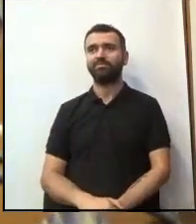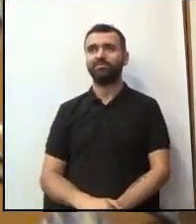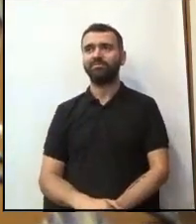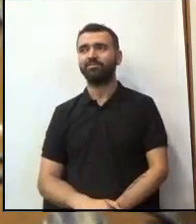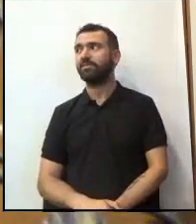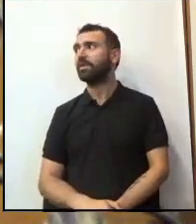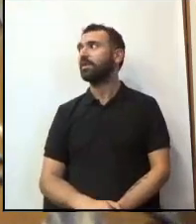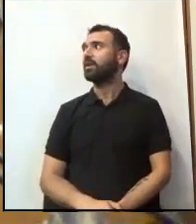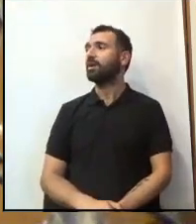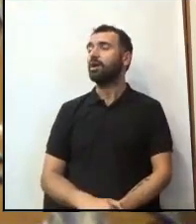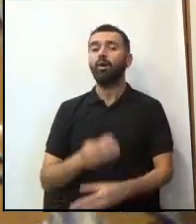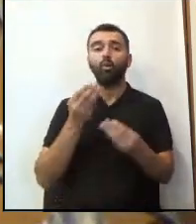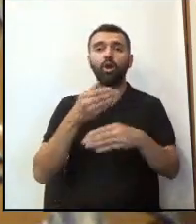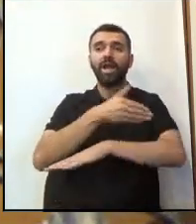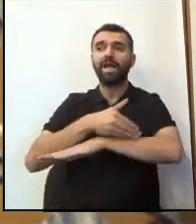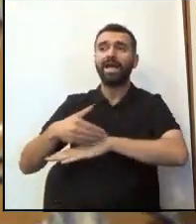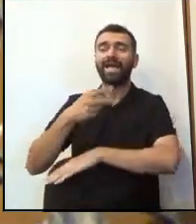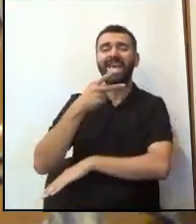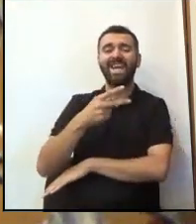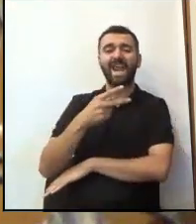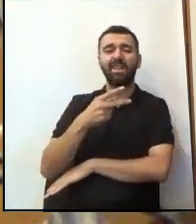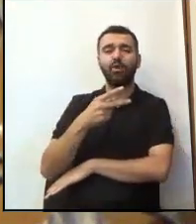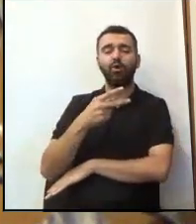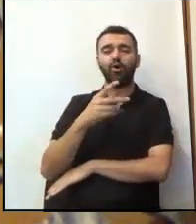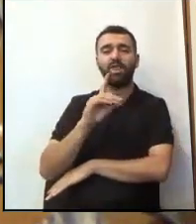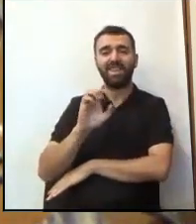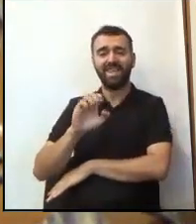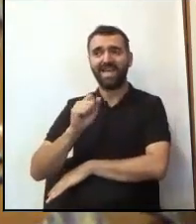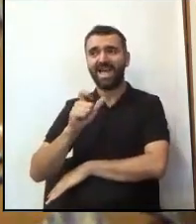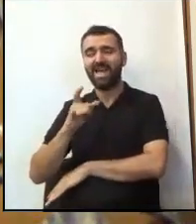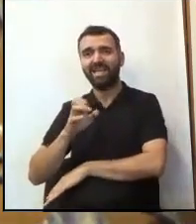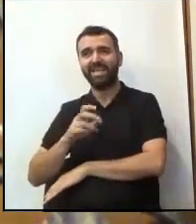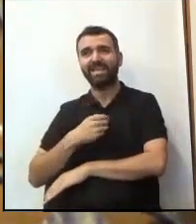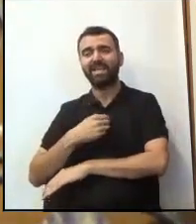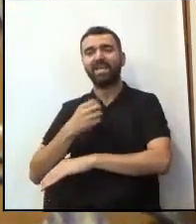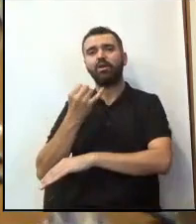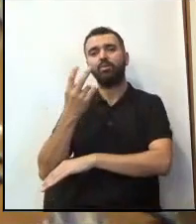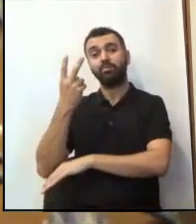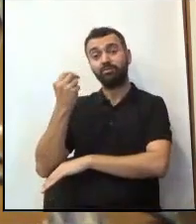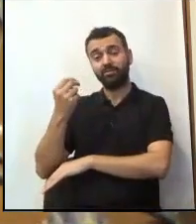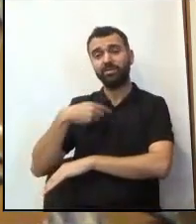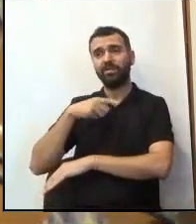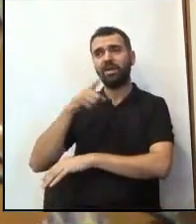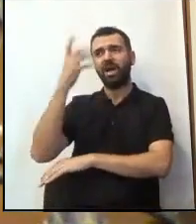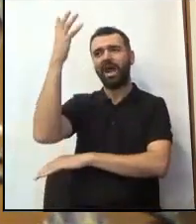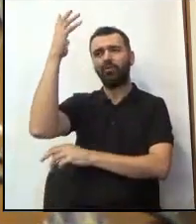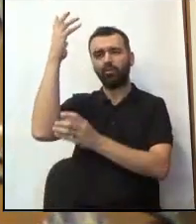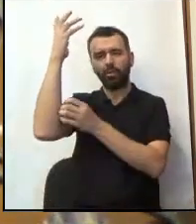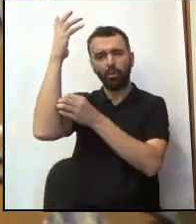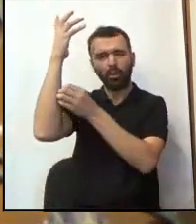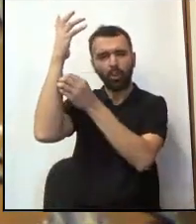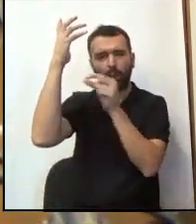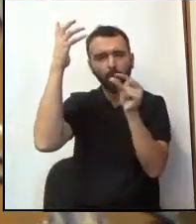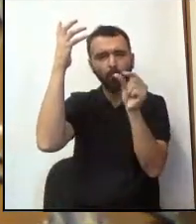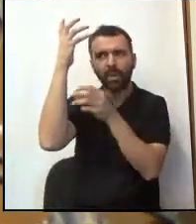Bueno, en la calle Hernando Aguirre, altura 4012, existe un árbol que está en malas condiciones, carcomido por termitas, y esto está al